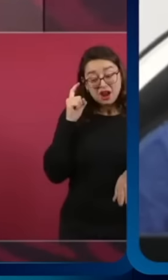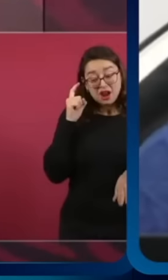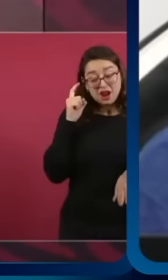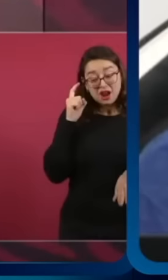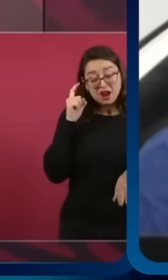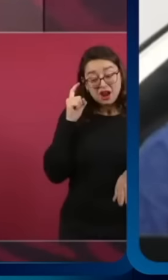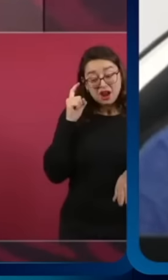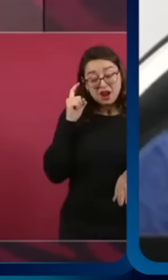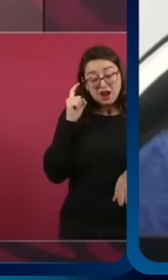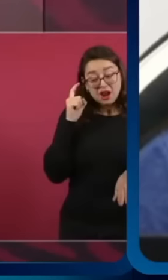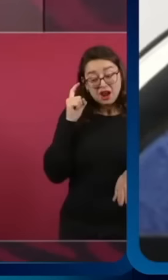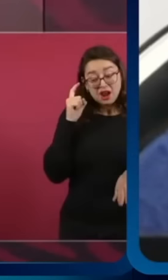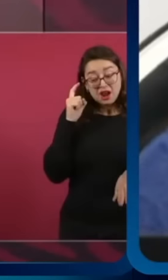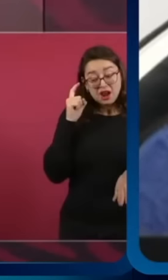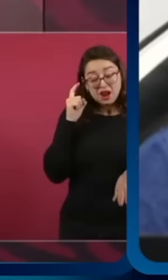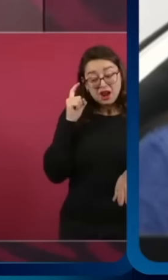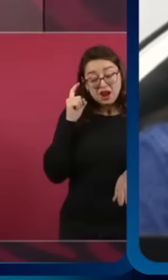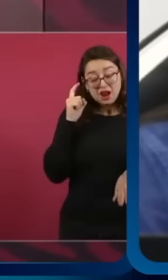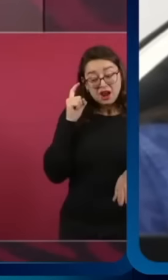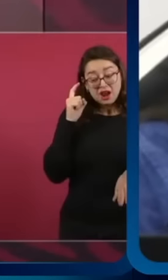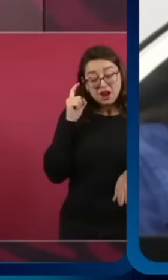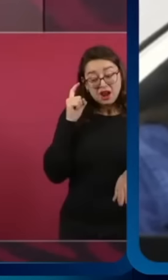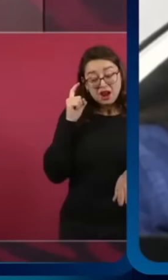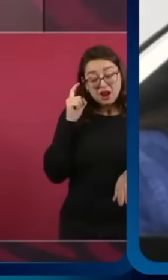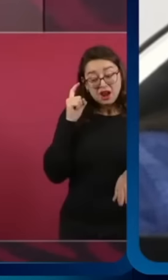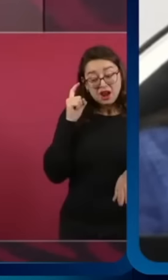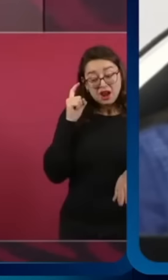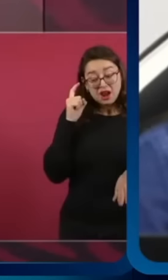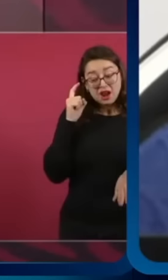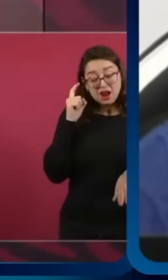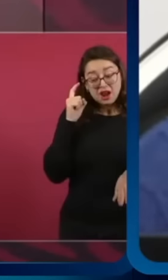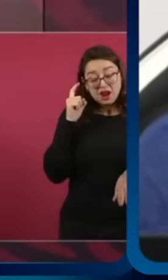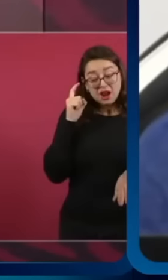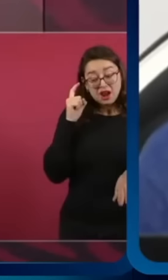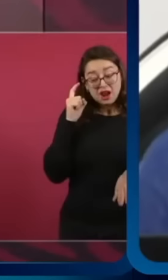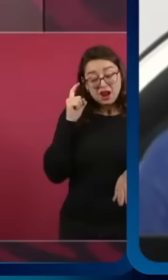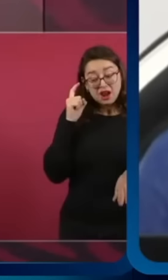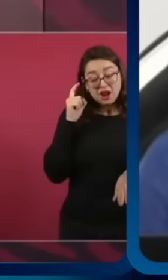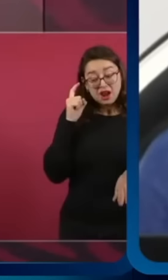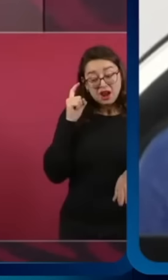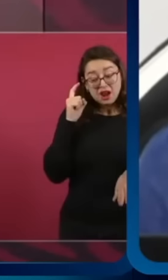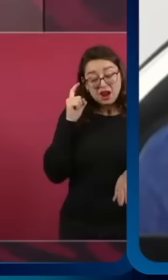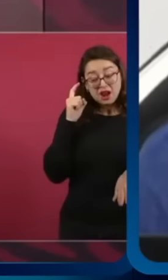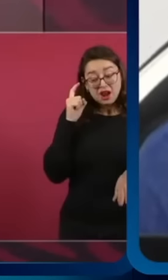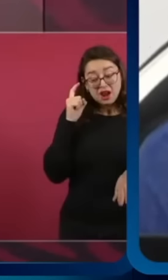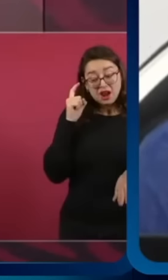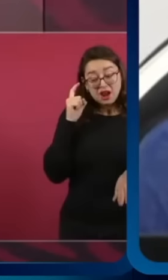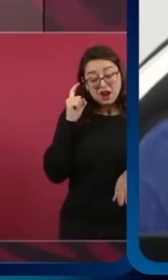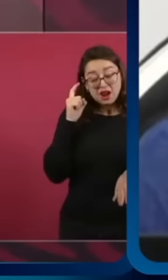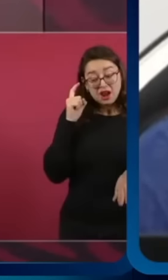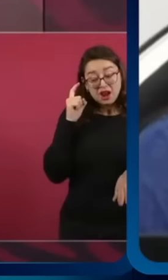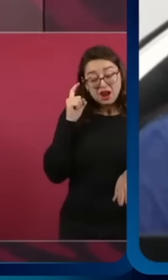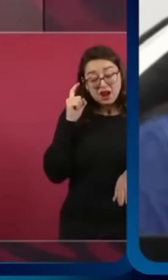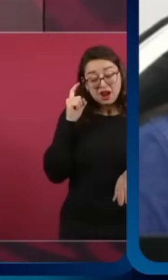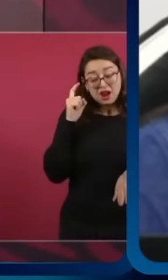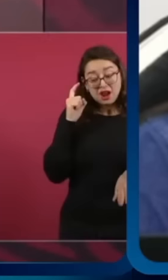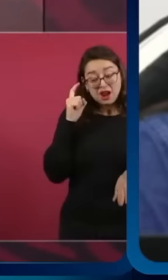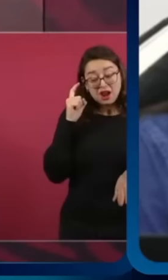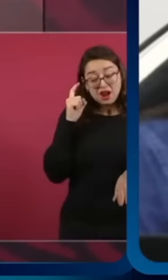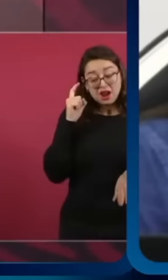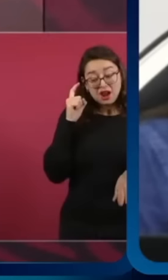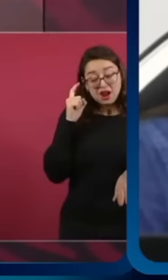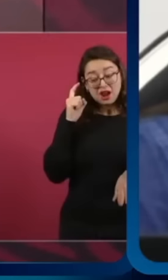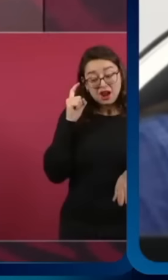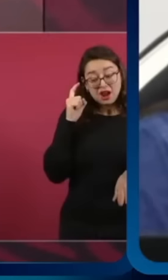gobernando, no me digan que es culpa de López Obrador. La señora esta ridícula diciéndole al presidente que no se hiciera esa